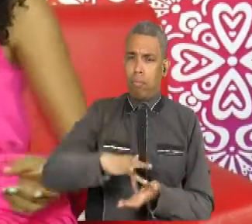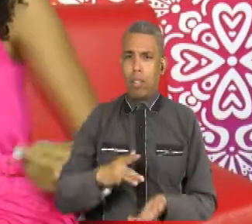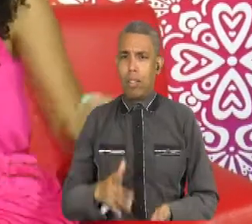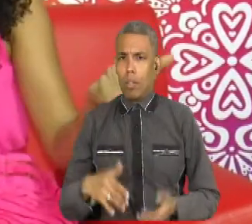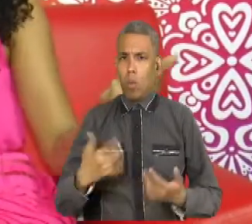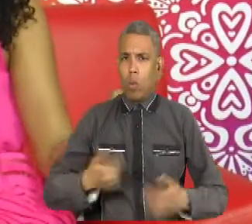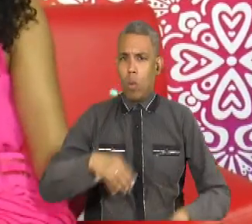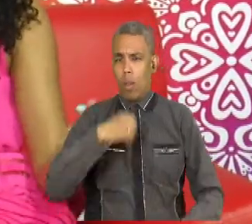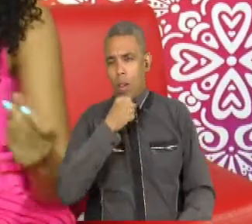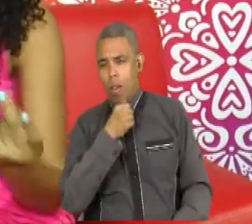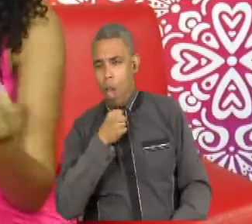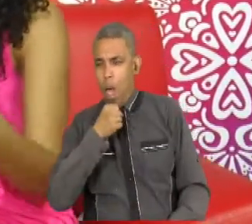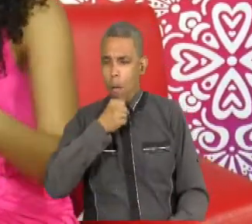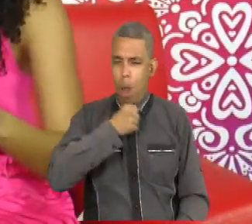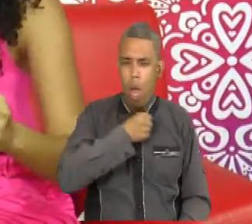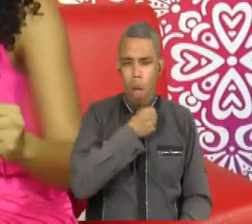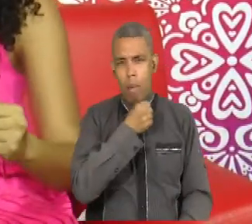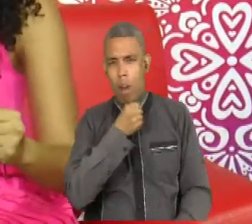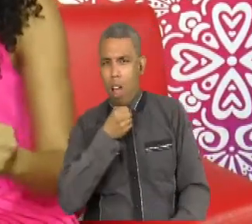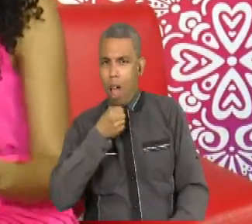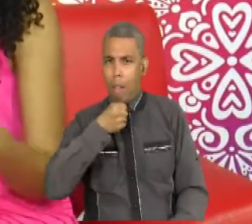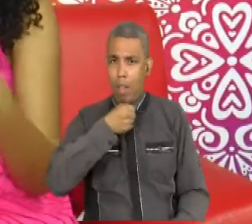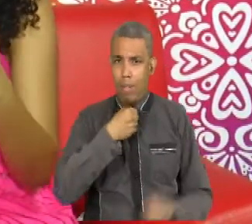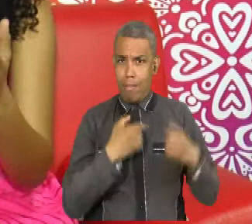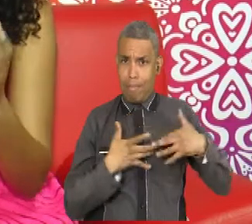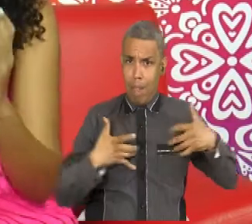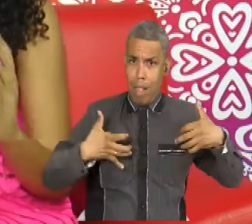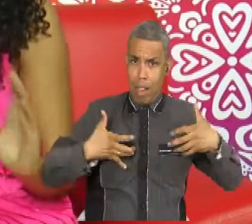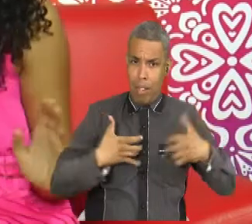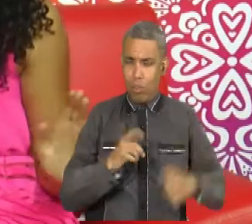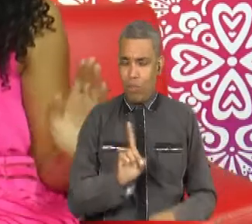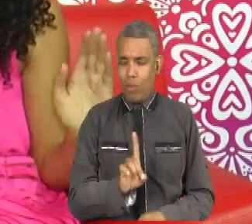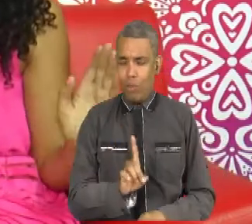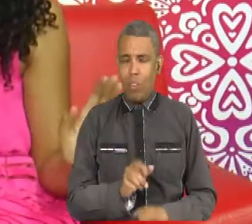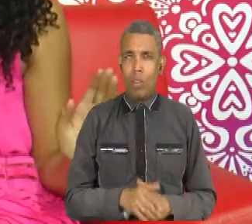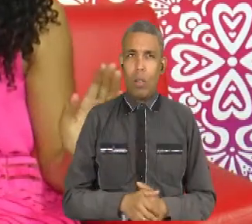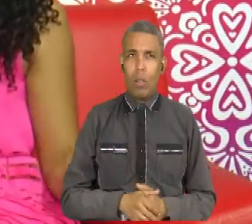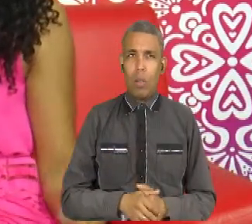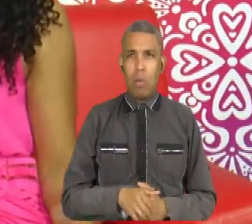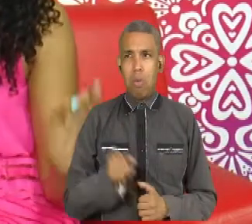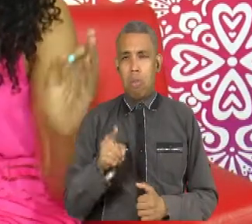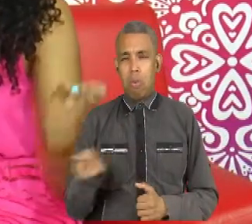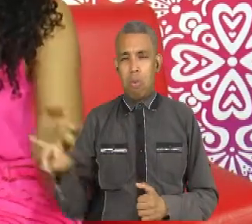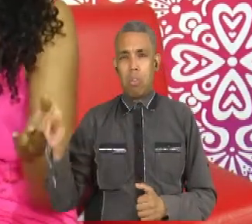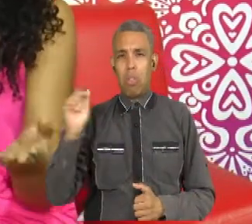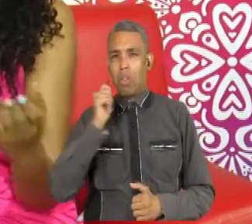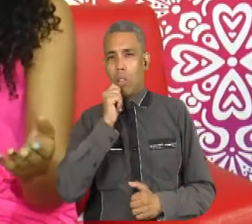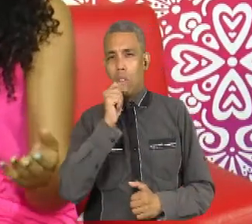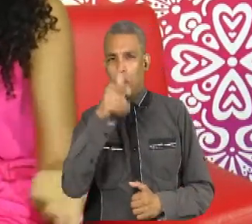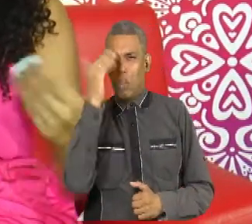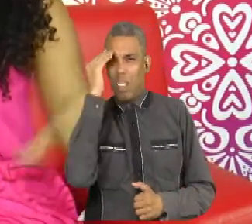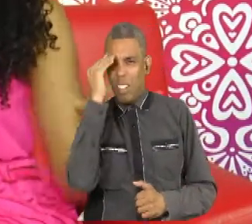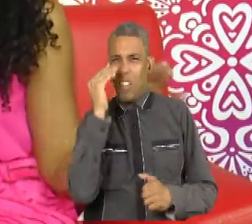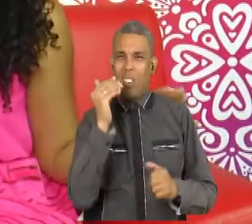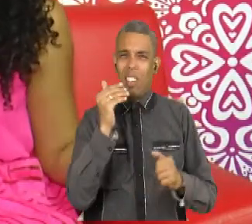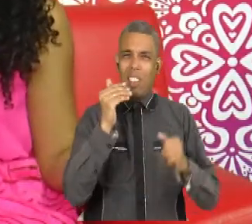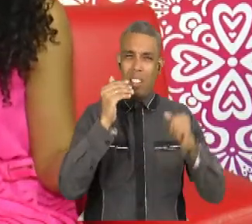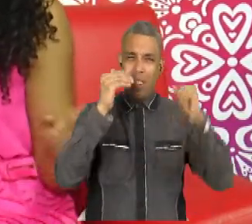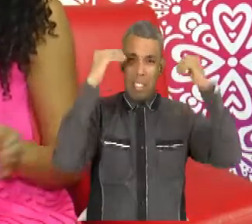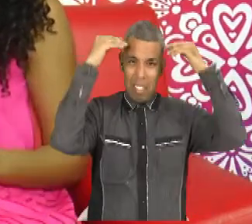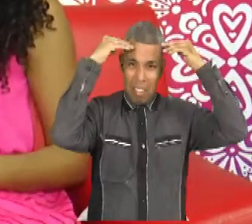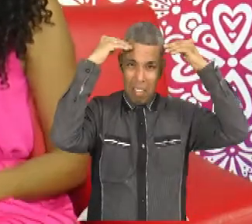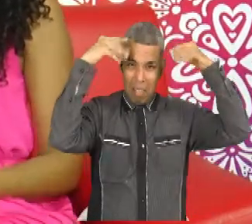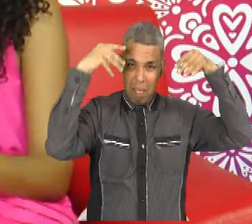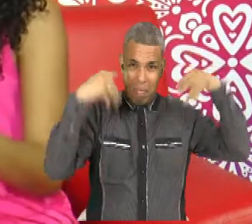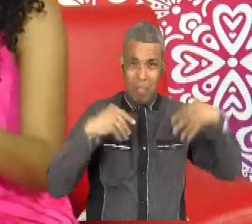así como otro pipocito, como tipo música Carlos Vives. Y ustedes van a estar y van a tener la oportunidad de venir a la cervecería